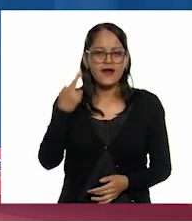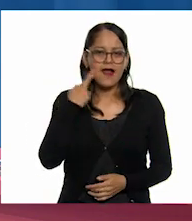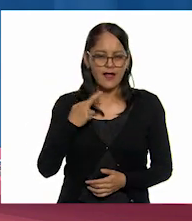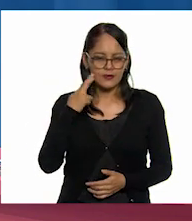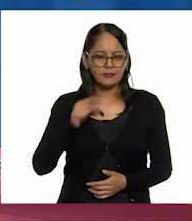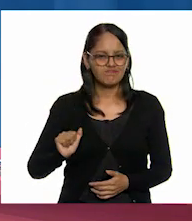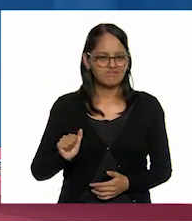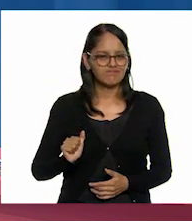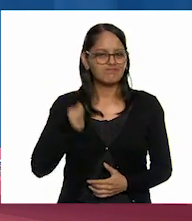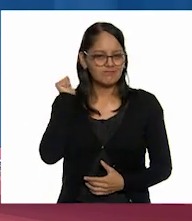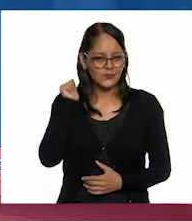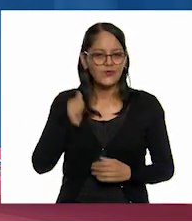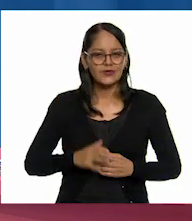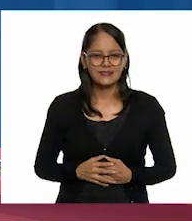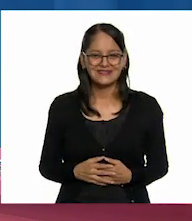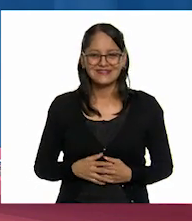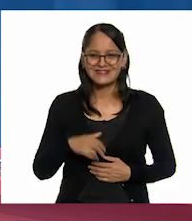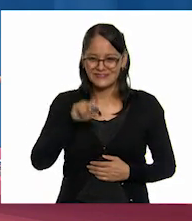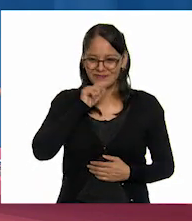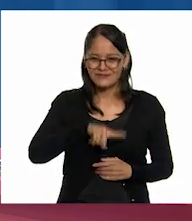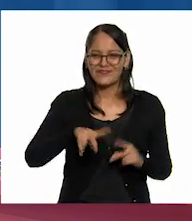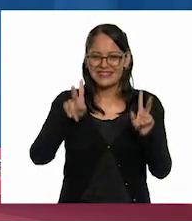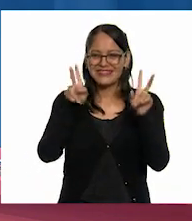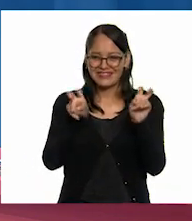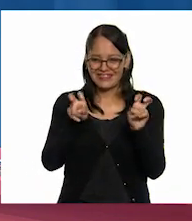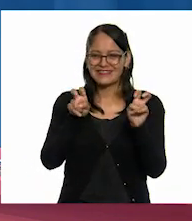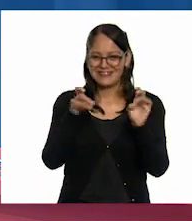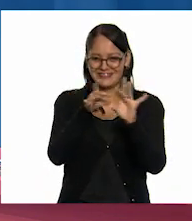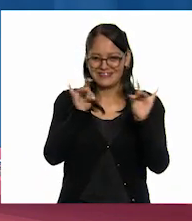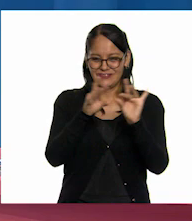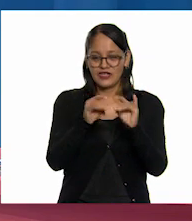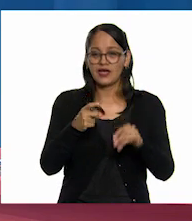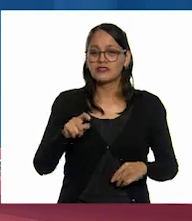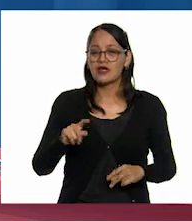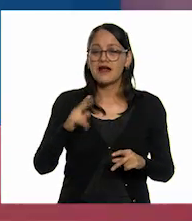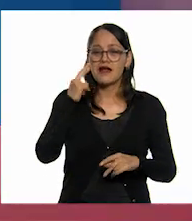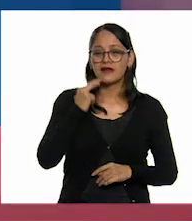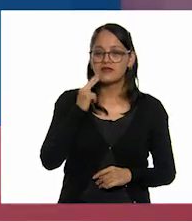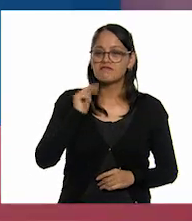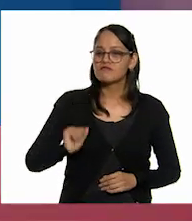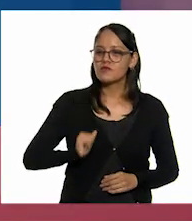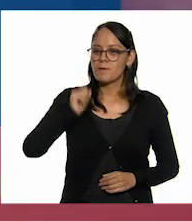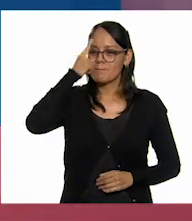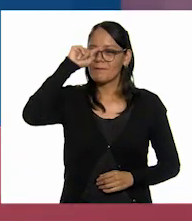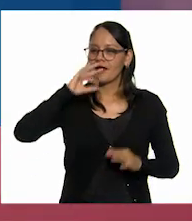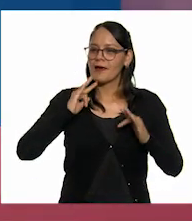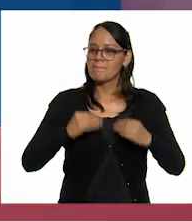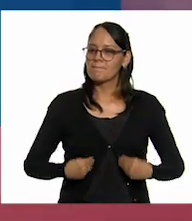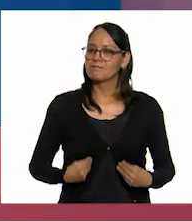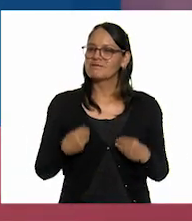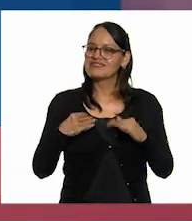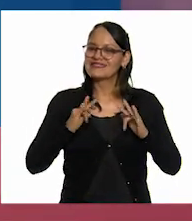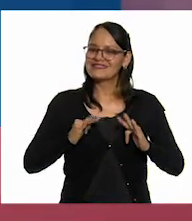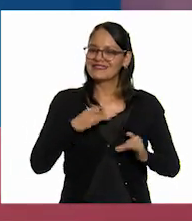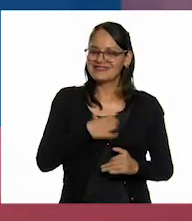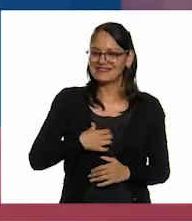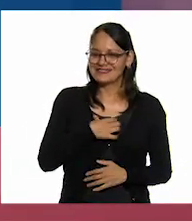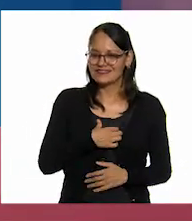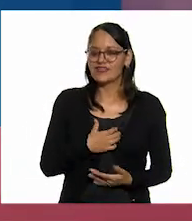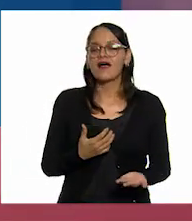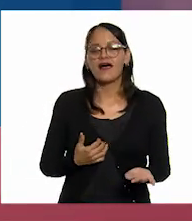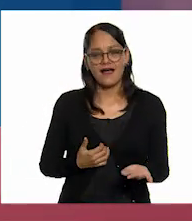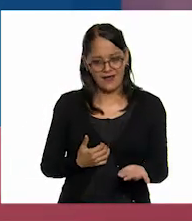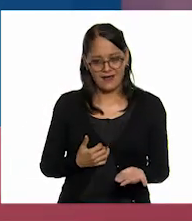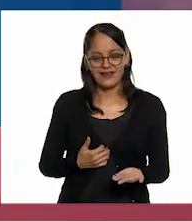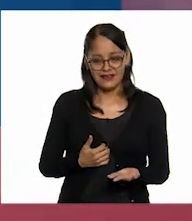situación para, como dice el título del cuento, darse la gran vida. Claro, entonces le sacaron la ventaja a que